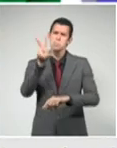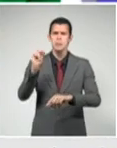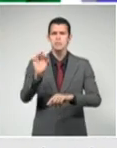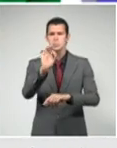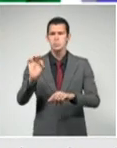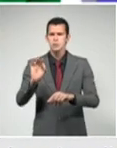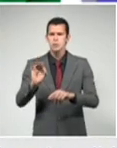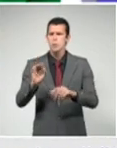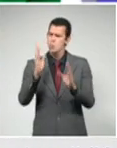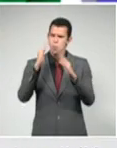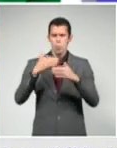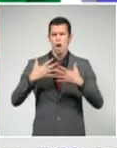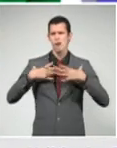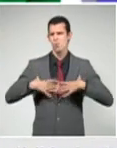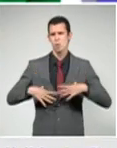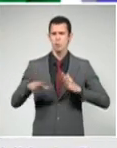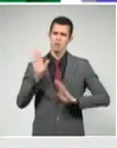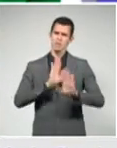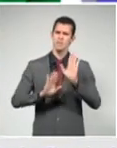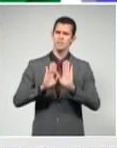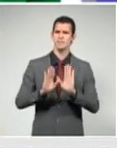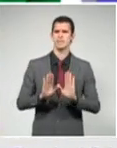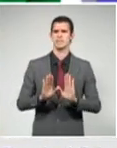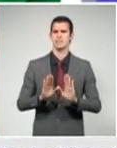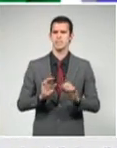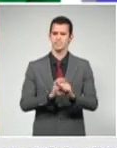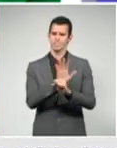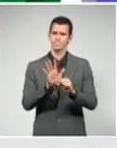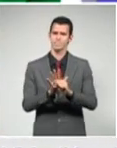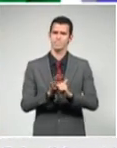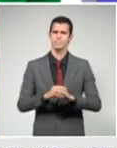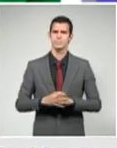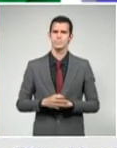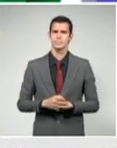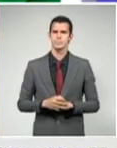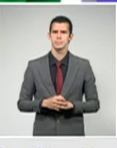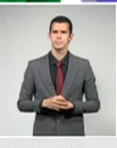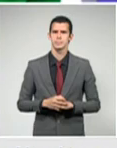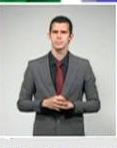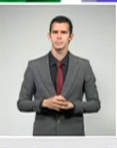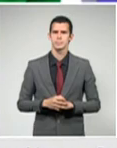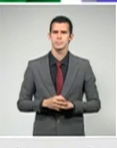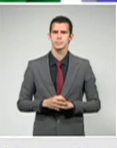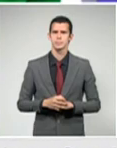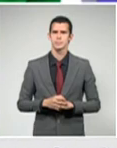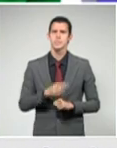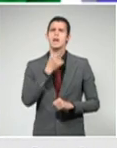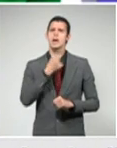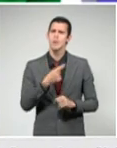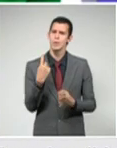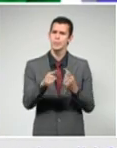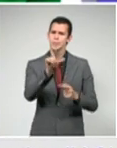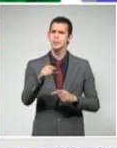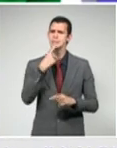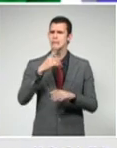digo porque algunas personas dicen, no, yo tuve ya la enfermedad, no tengo que seguirme protegiendo, exacto, la vacuna no es